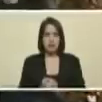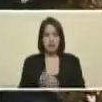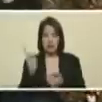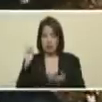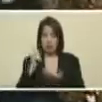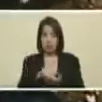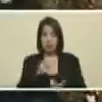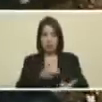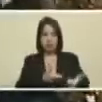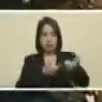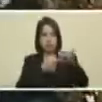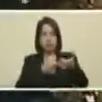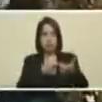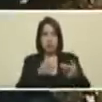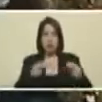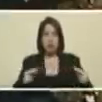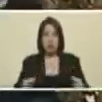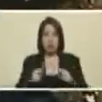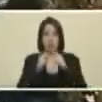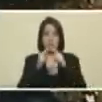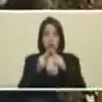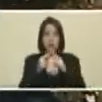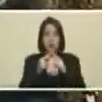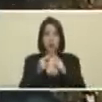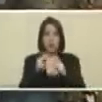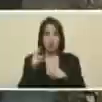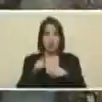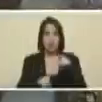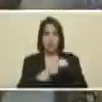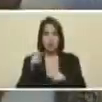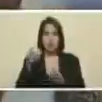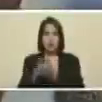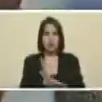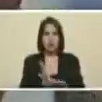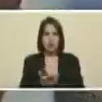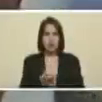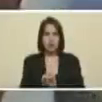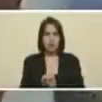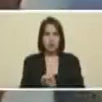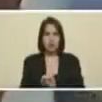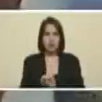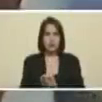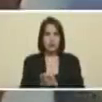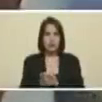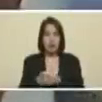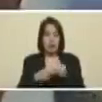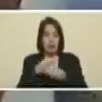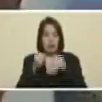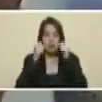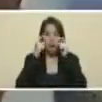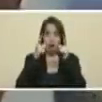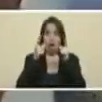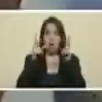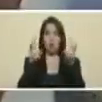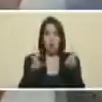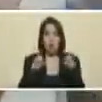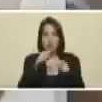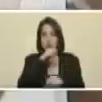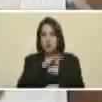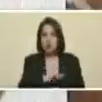al punto de encuentro para aquella mañana insurreccional bolivariana que despertó la nueva historia de